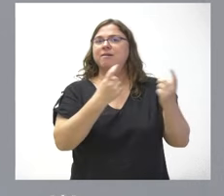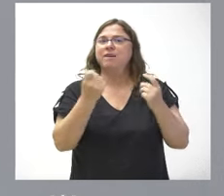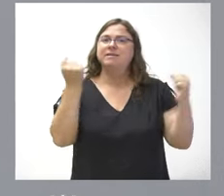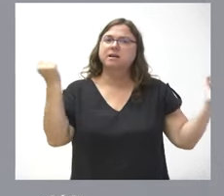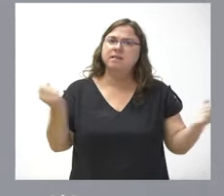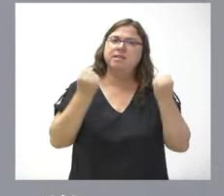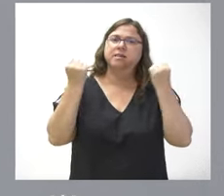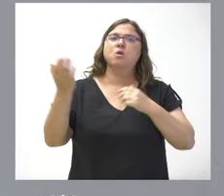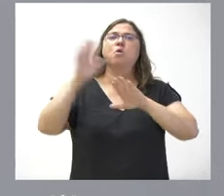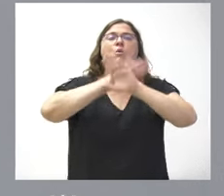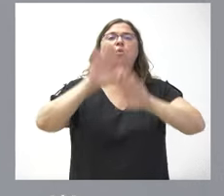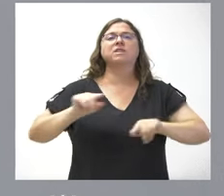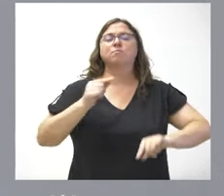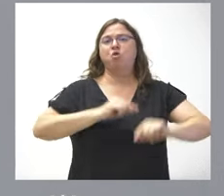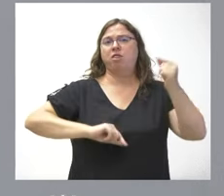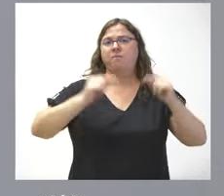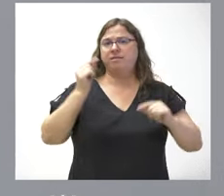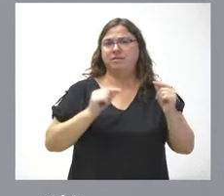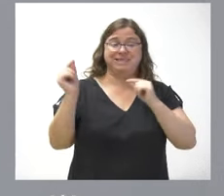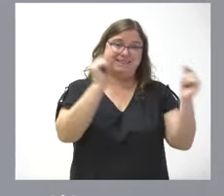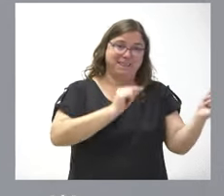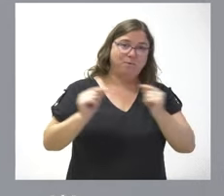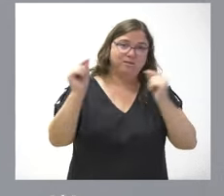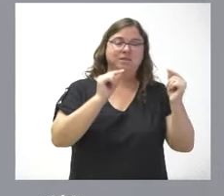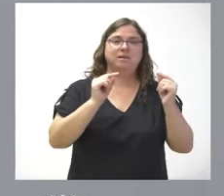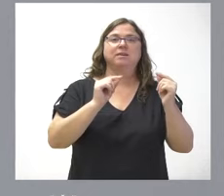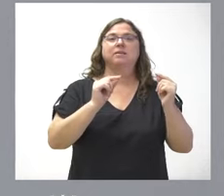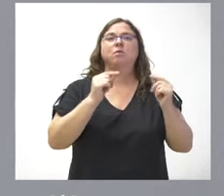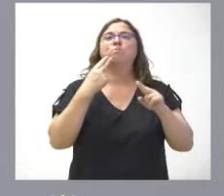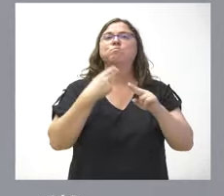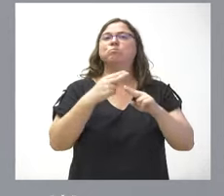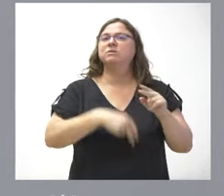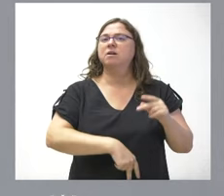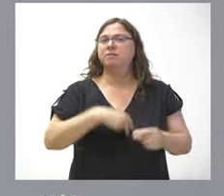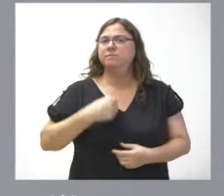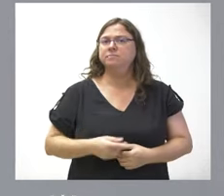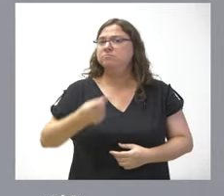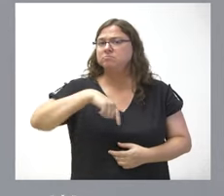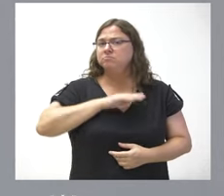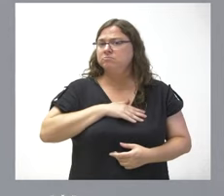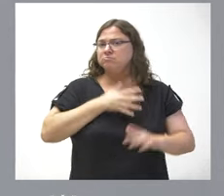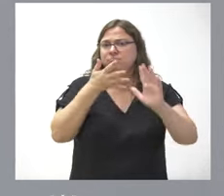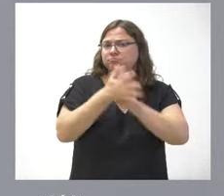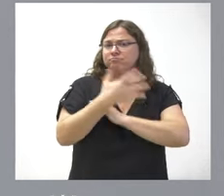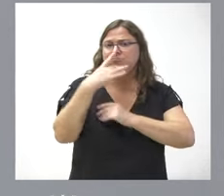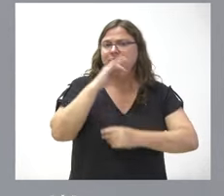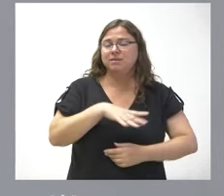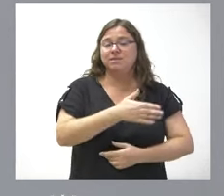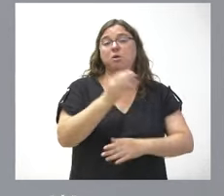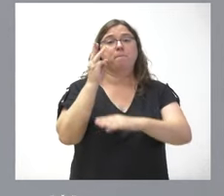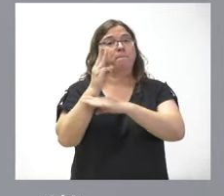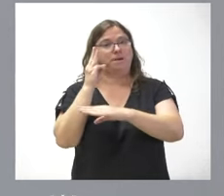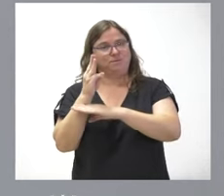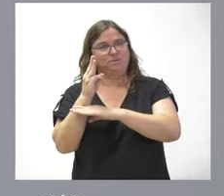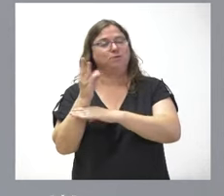manifiesto en el último debate de política general nosotros a quien tenemos que rendir cuentas es al parlamento pero